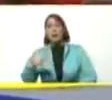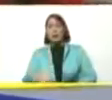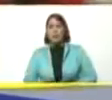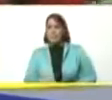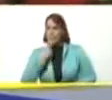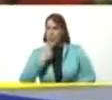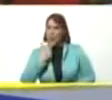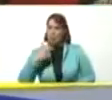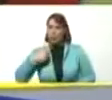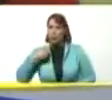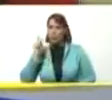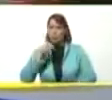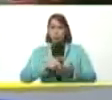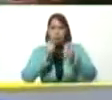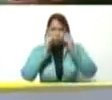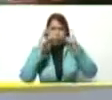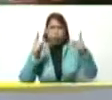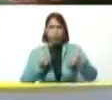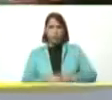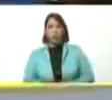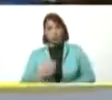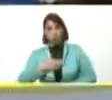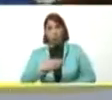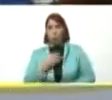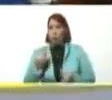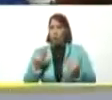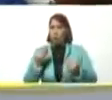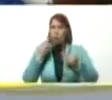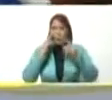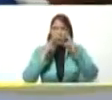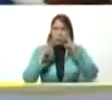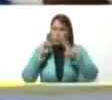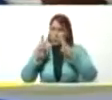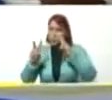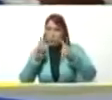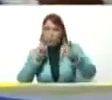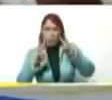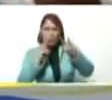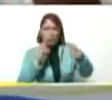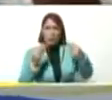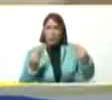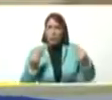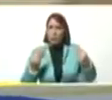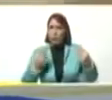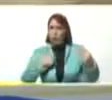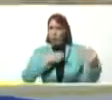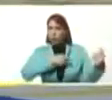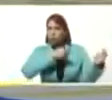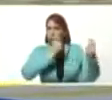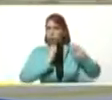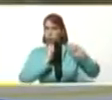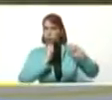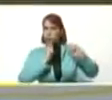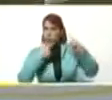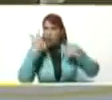Bello, yo venía admirado, pues yo soy muy crítico. Eso lo heredé del comandante Chávez, Laya.